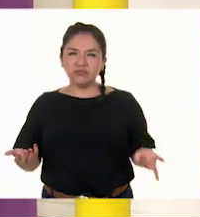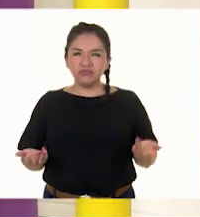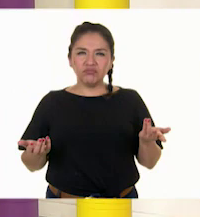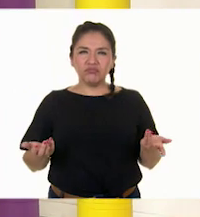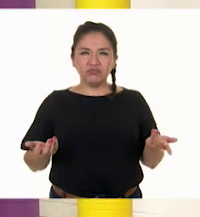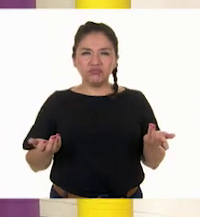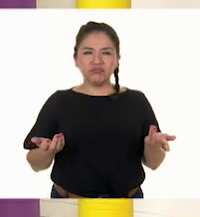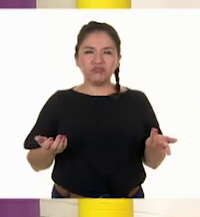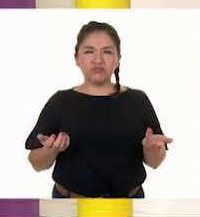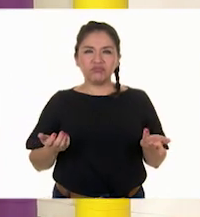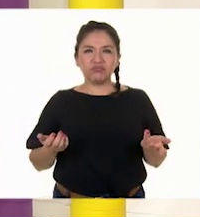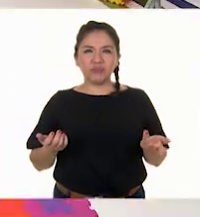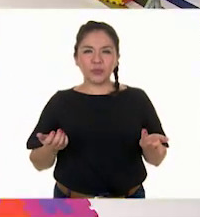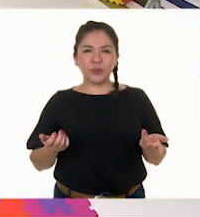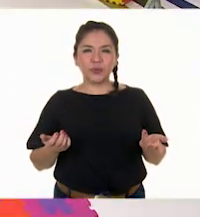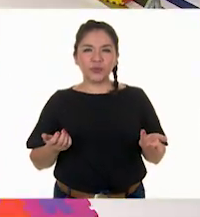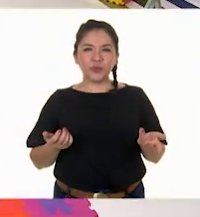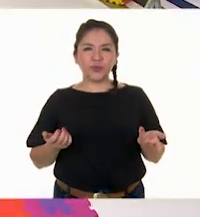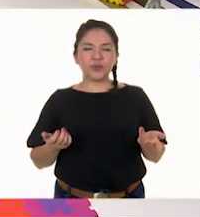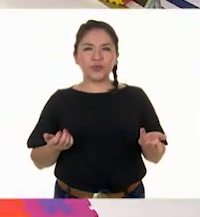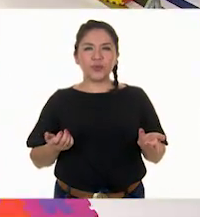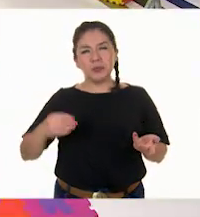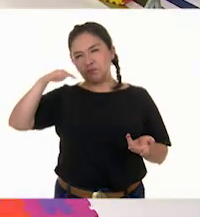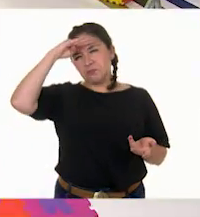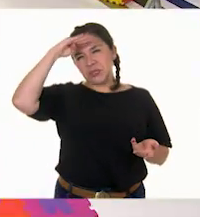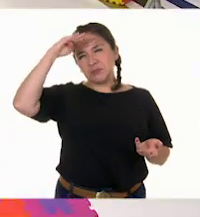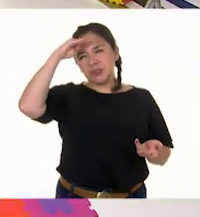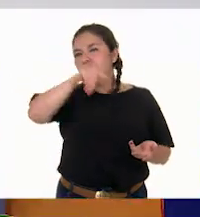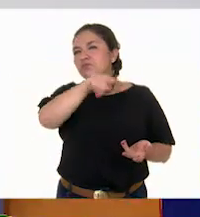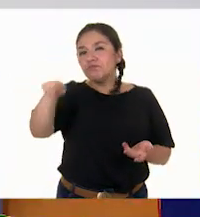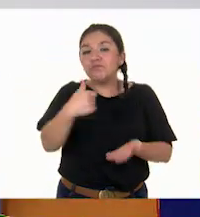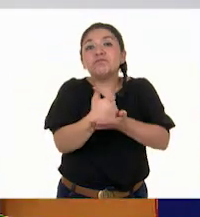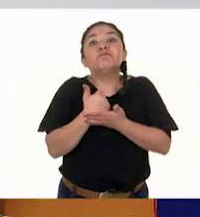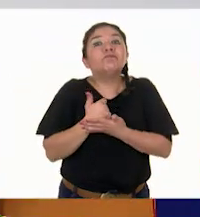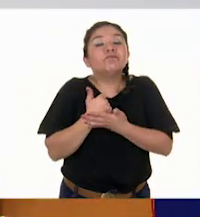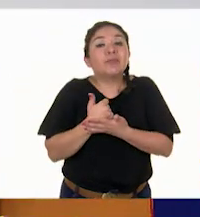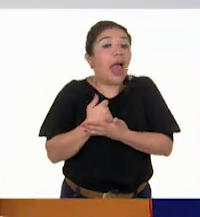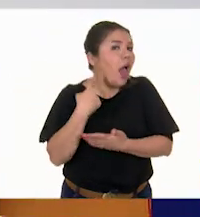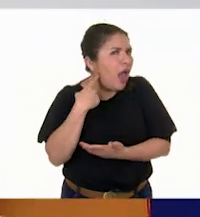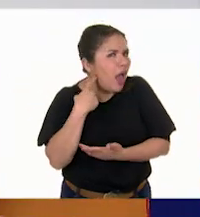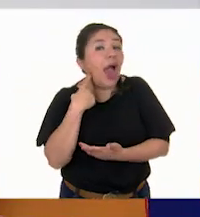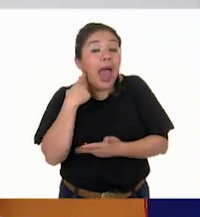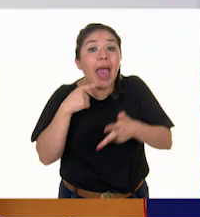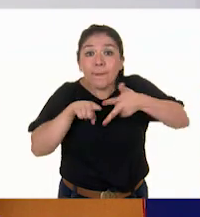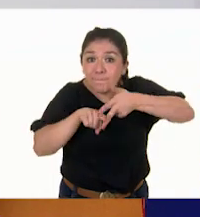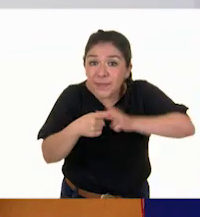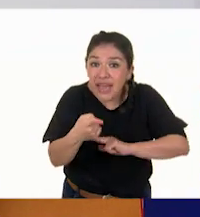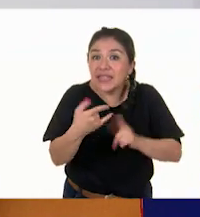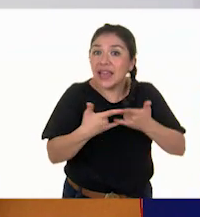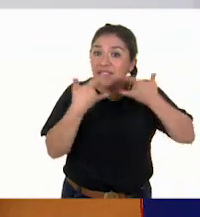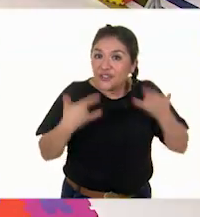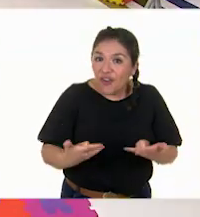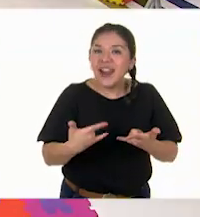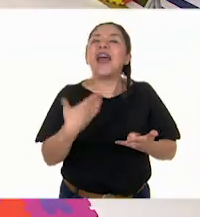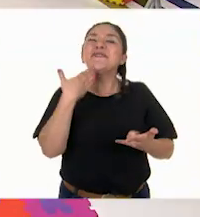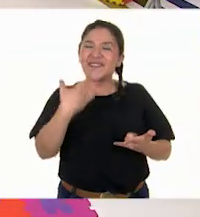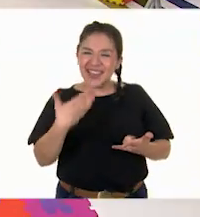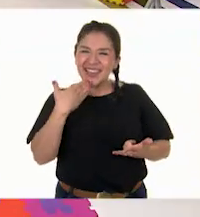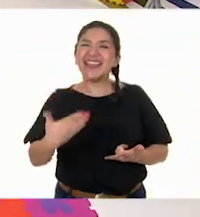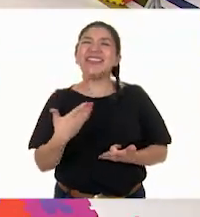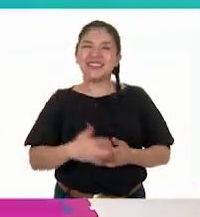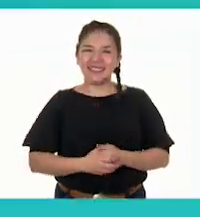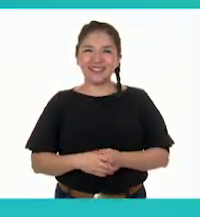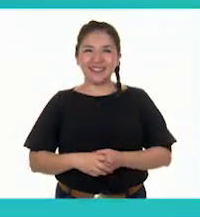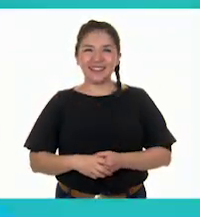¿Continuidad o final? ¿Qué será? A ver, allá en casa, díganos. Para iniciar la historia. ¡Sí! Para iniciar la historia.